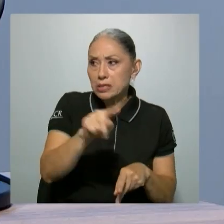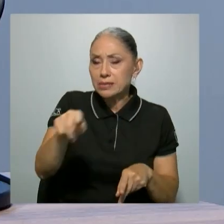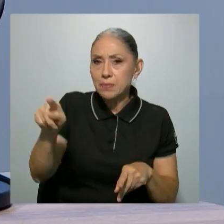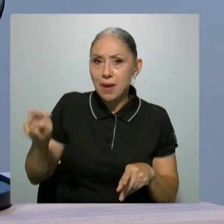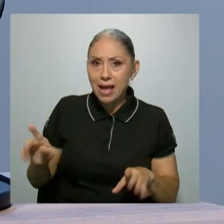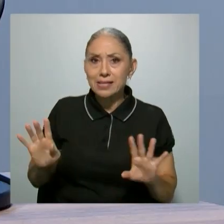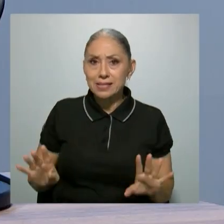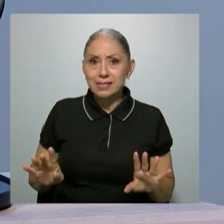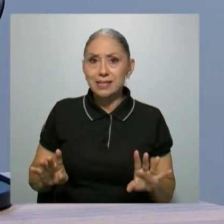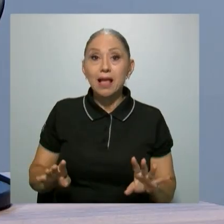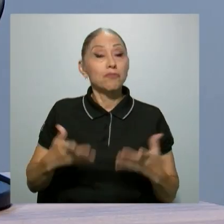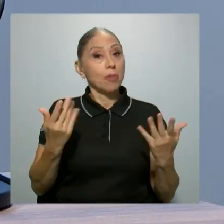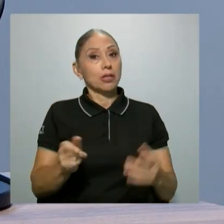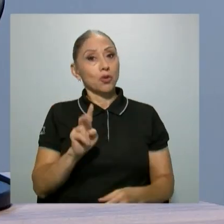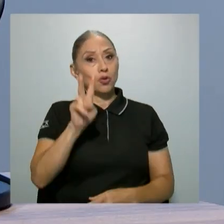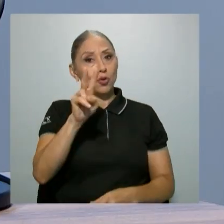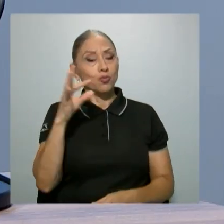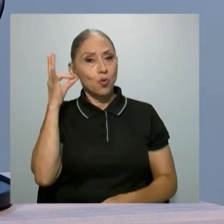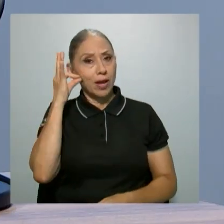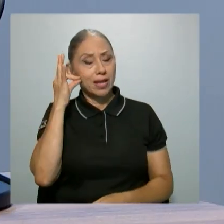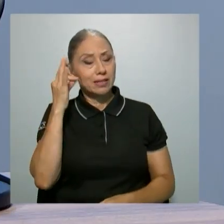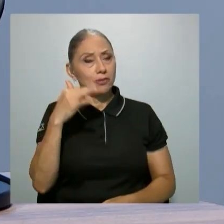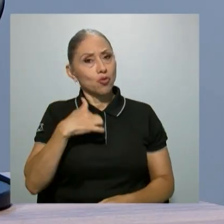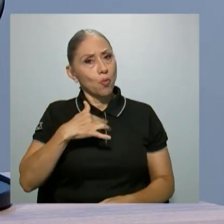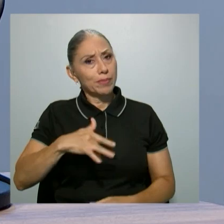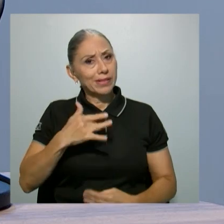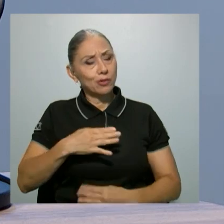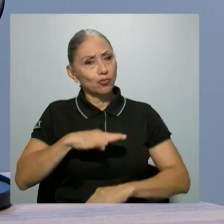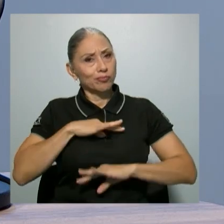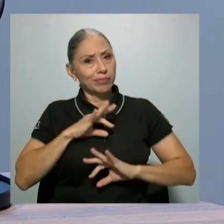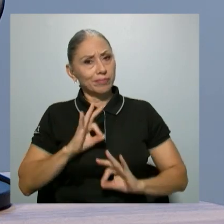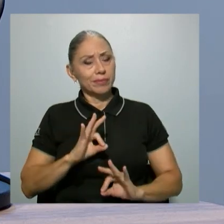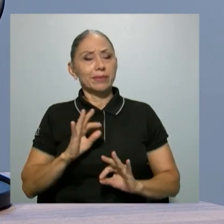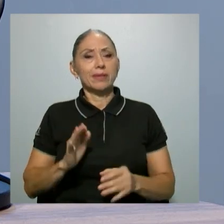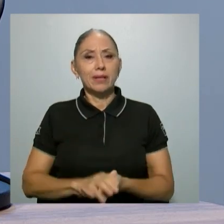y son 2 mujeres, eso me da mucho gusto.